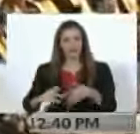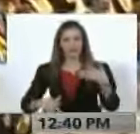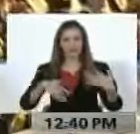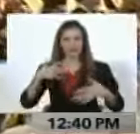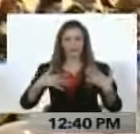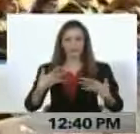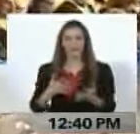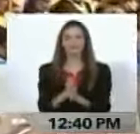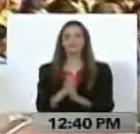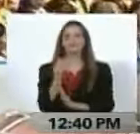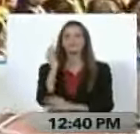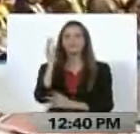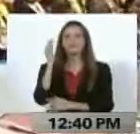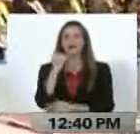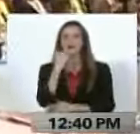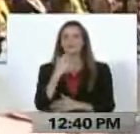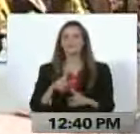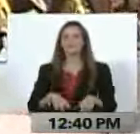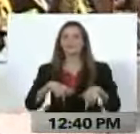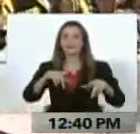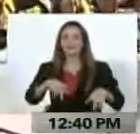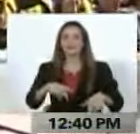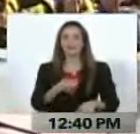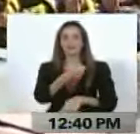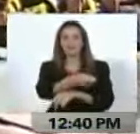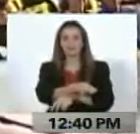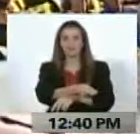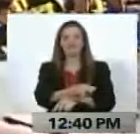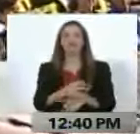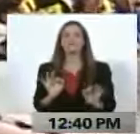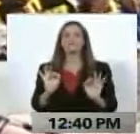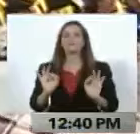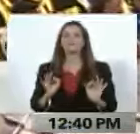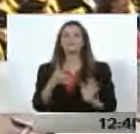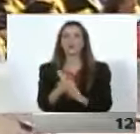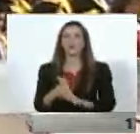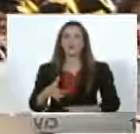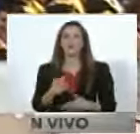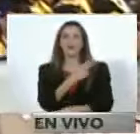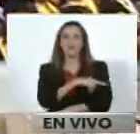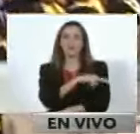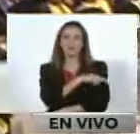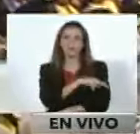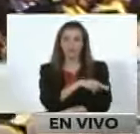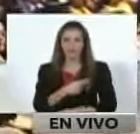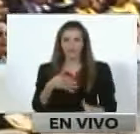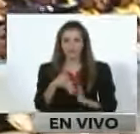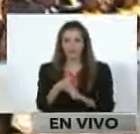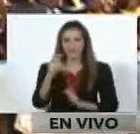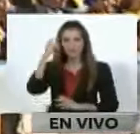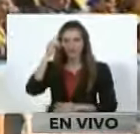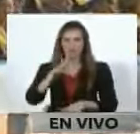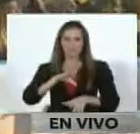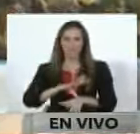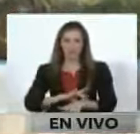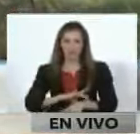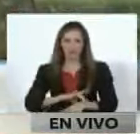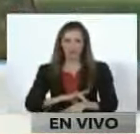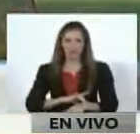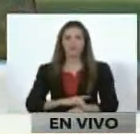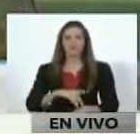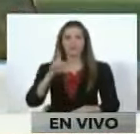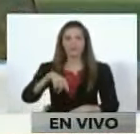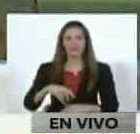de conferimiento de certificados para especialistas en gerencia hospitalaria en el marco del Día del Médico y